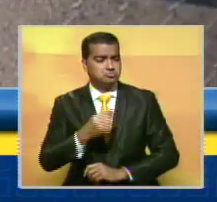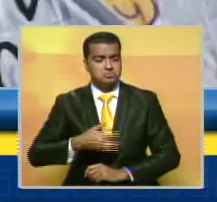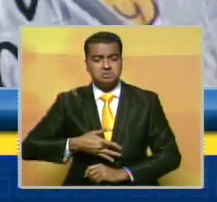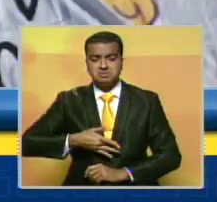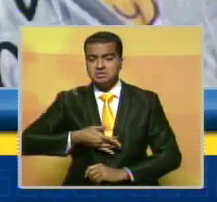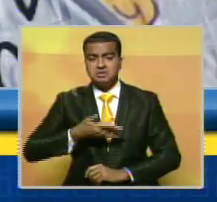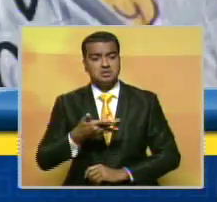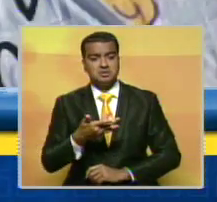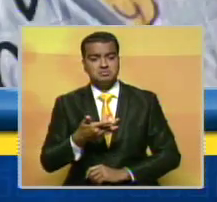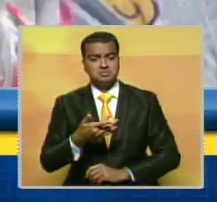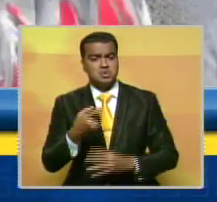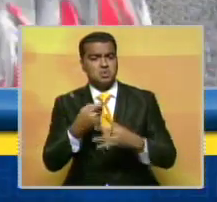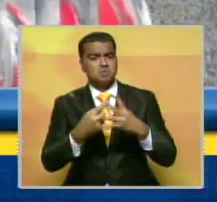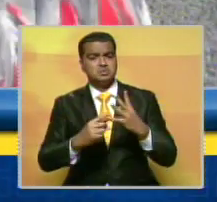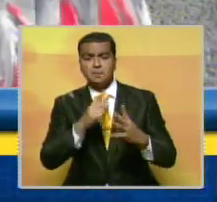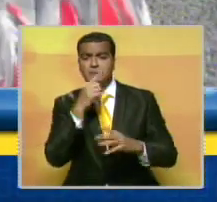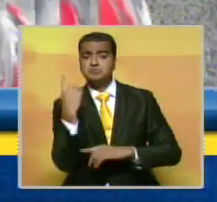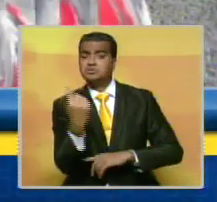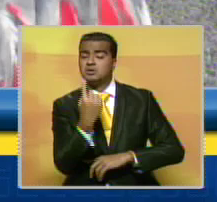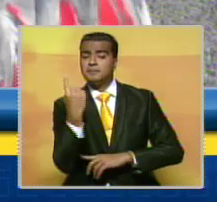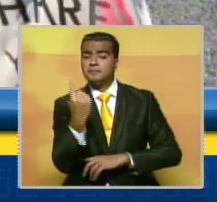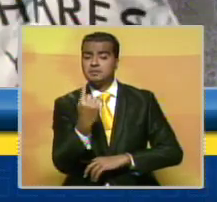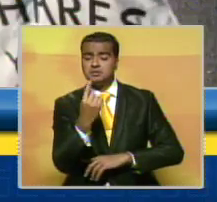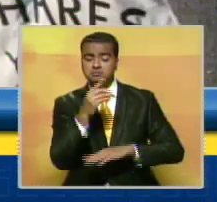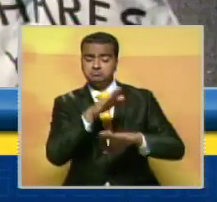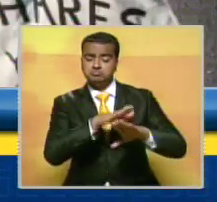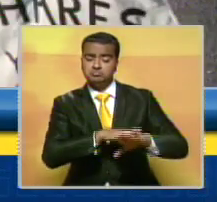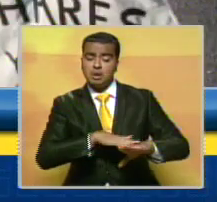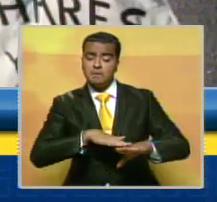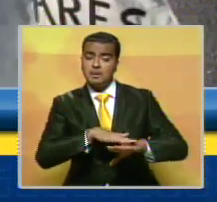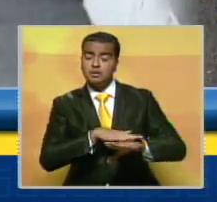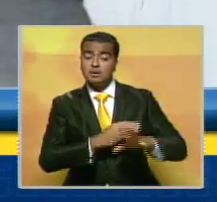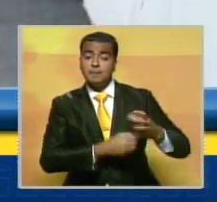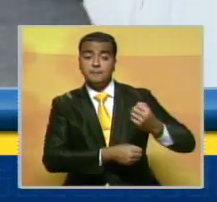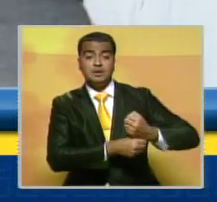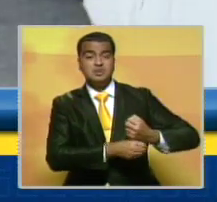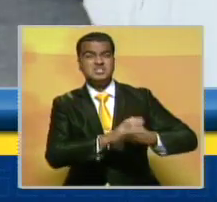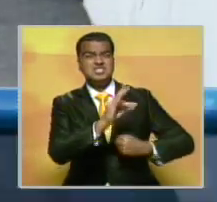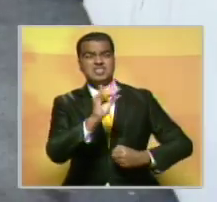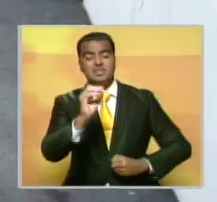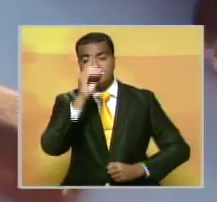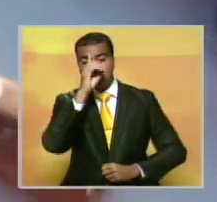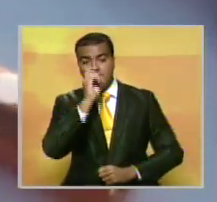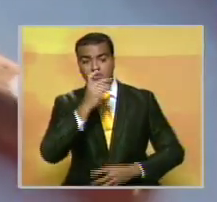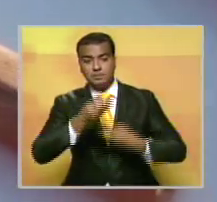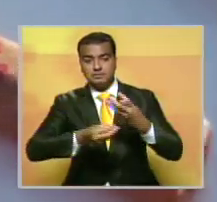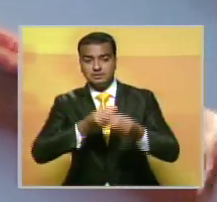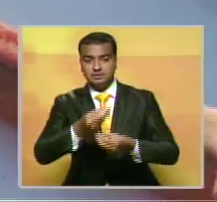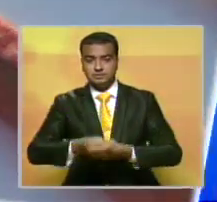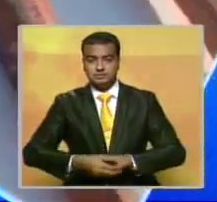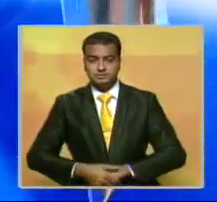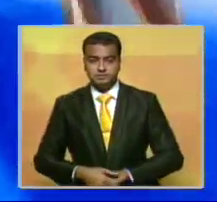sentía con remordimiento y que únicamente se arrepentiría de haber esperado 70 años para hacerlo.